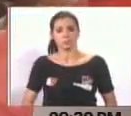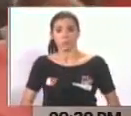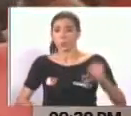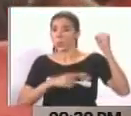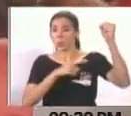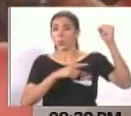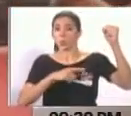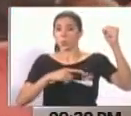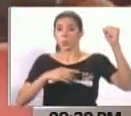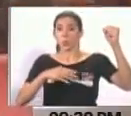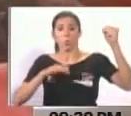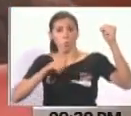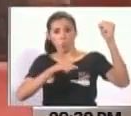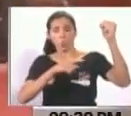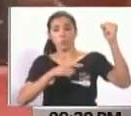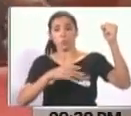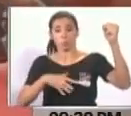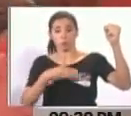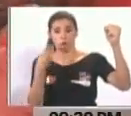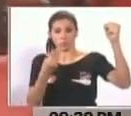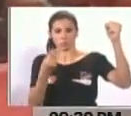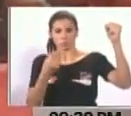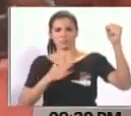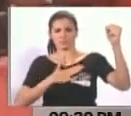Juro por la juventud que llevo.